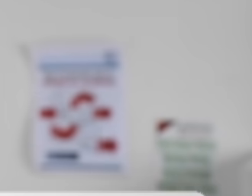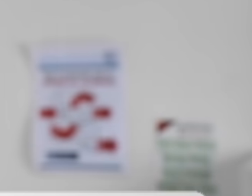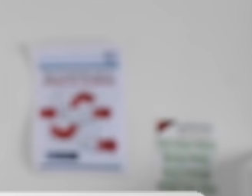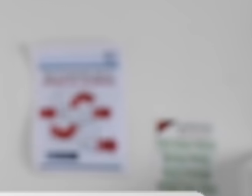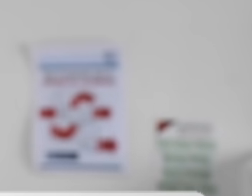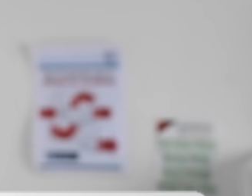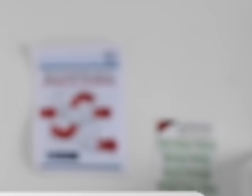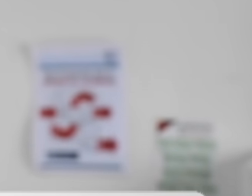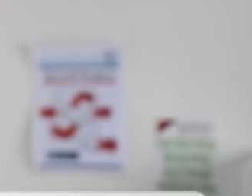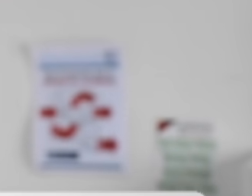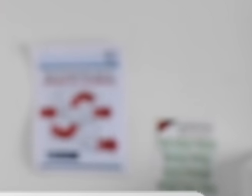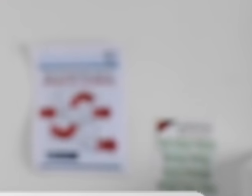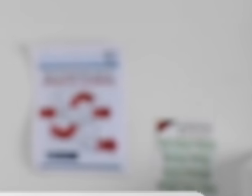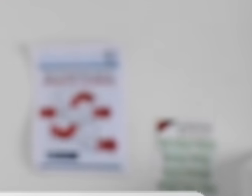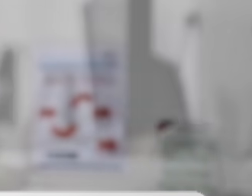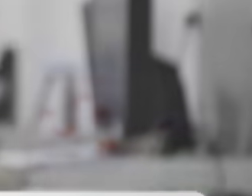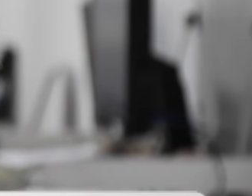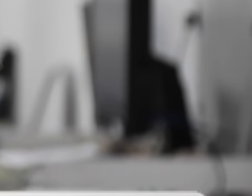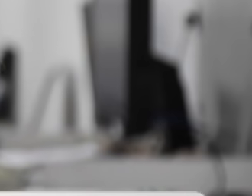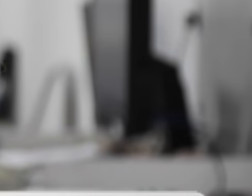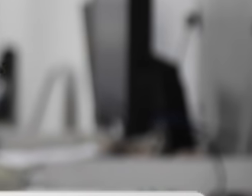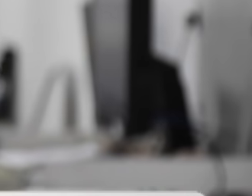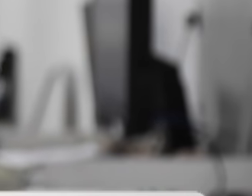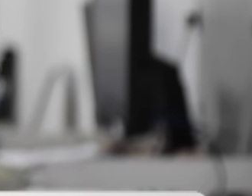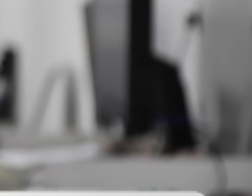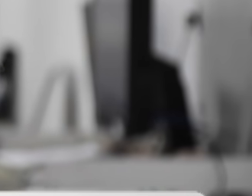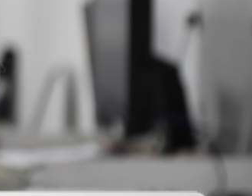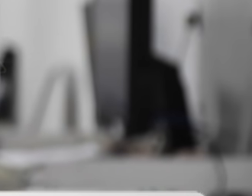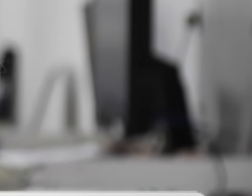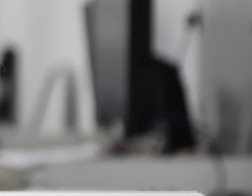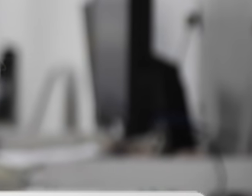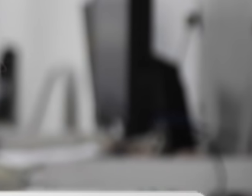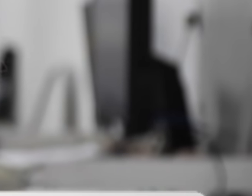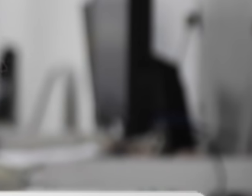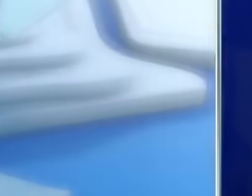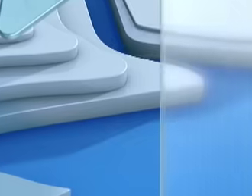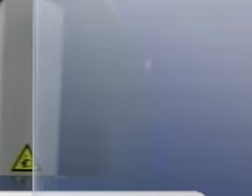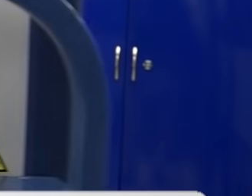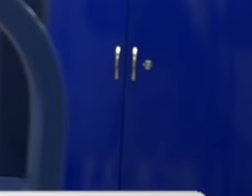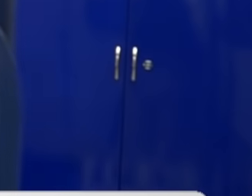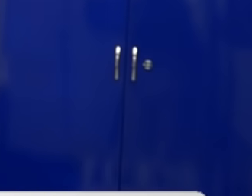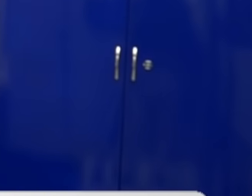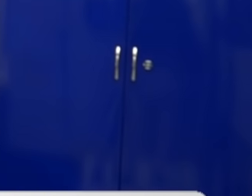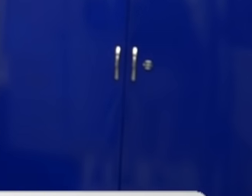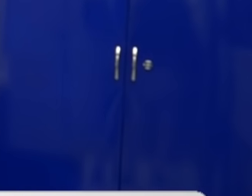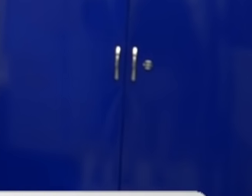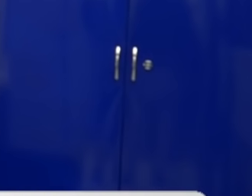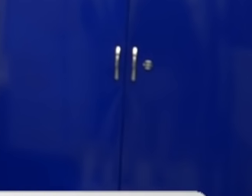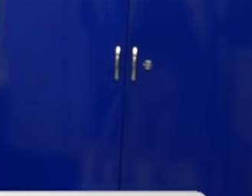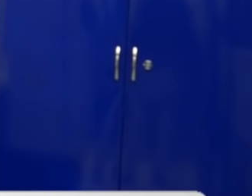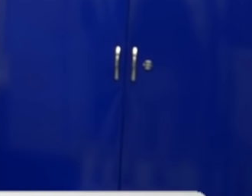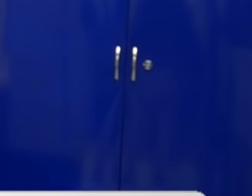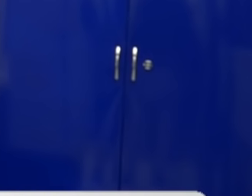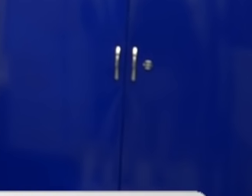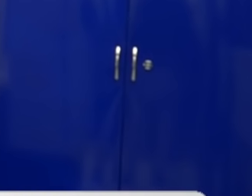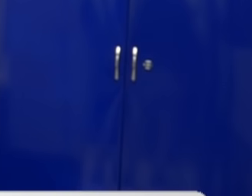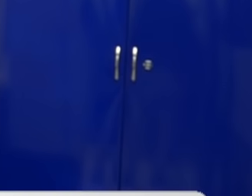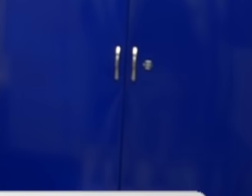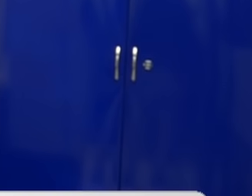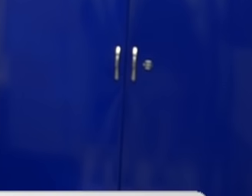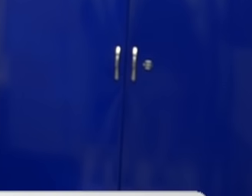casa ante la crítica situación por la ocupación de las UCI. Entregan en Bogotá